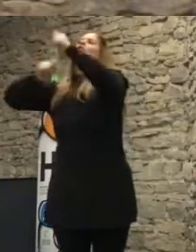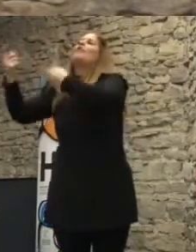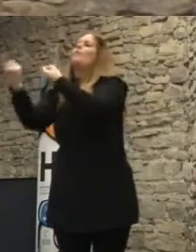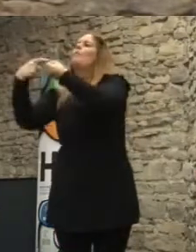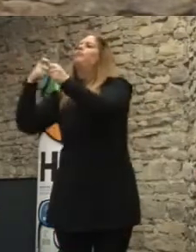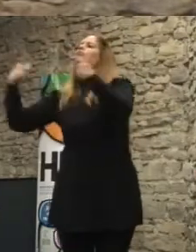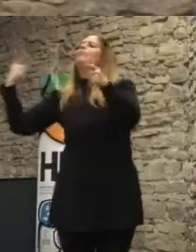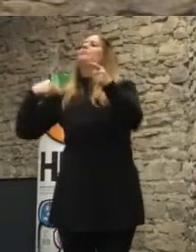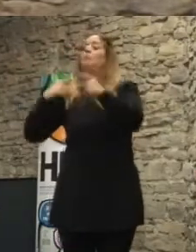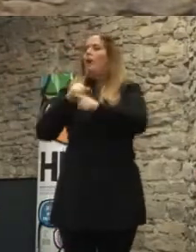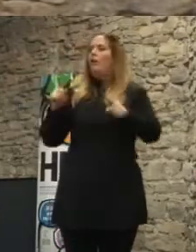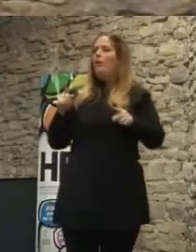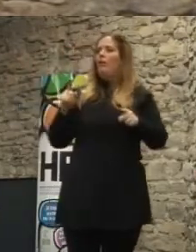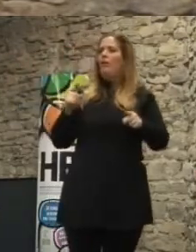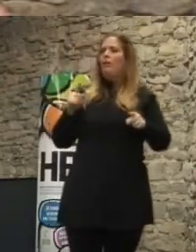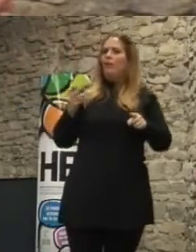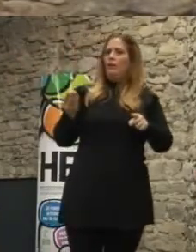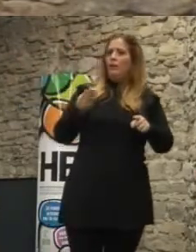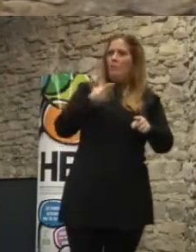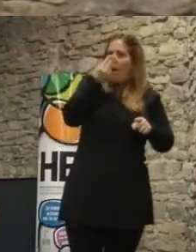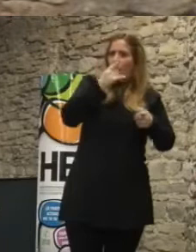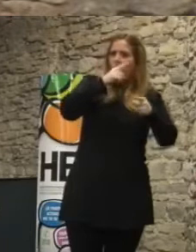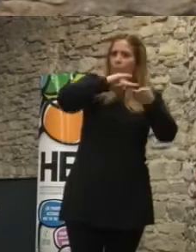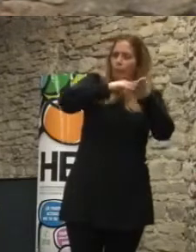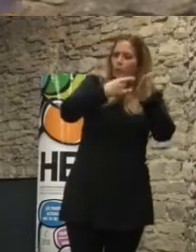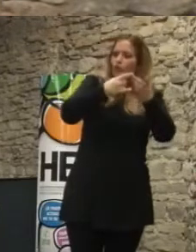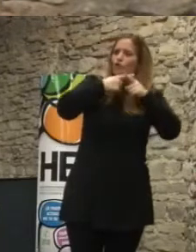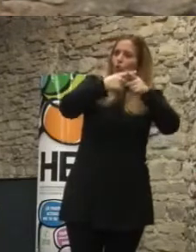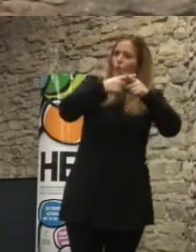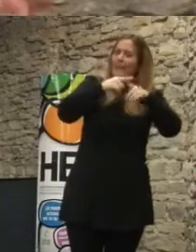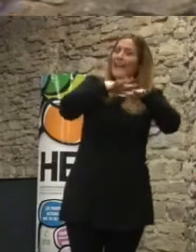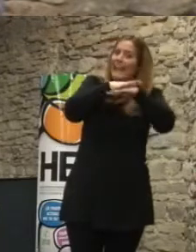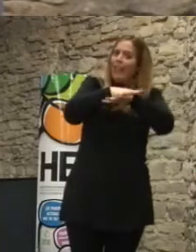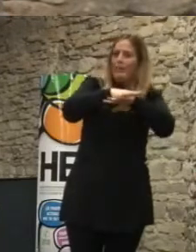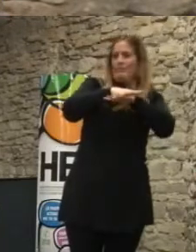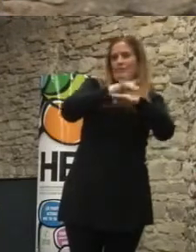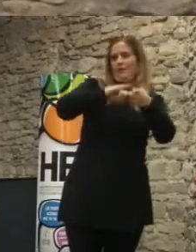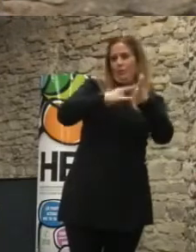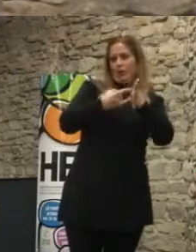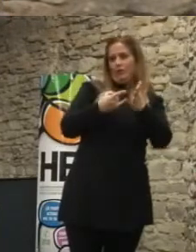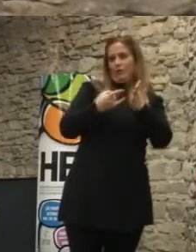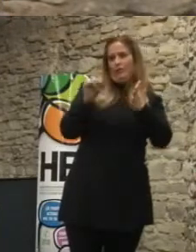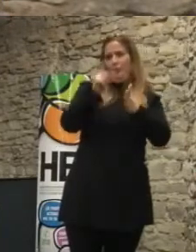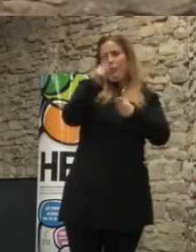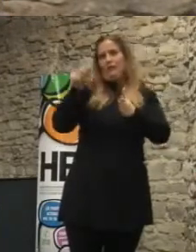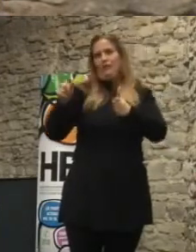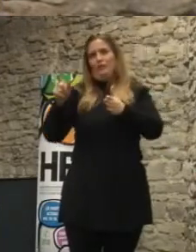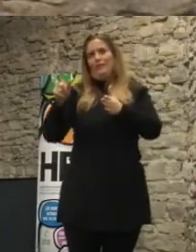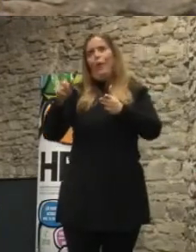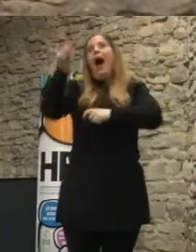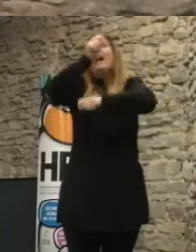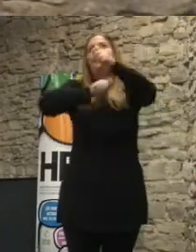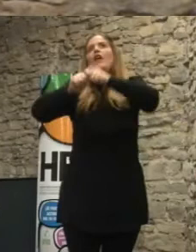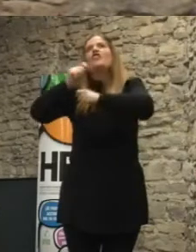estratégico pensar en redes de proyectos que no en meter todas las asociaciones en el